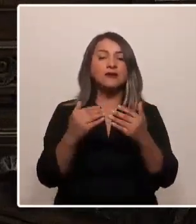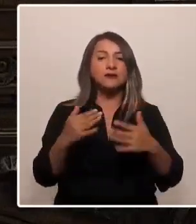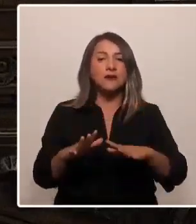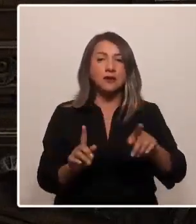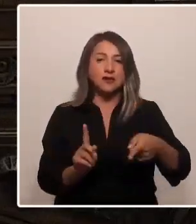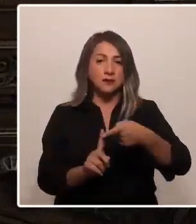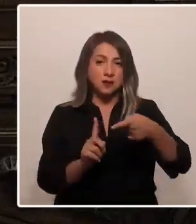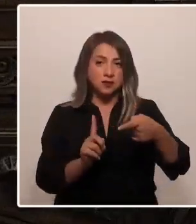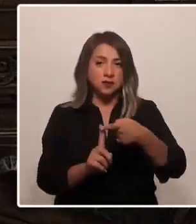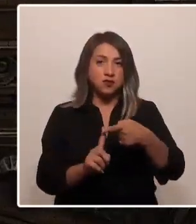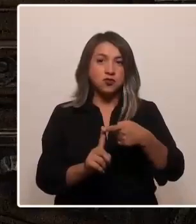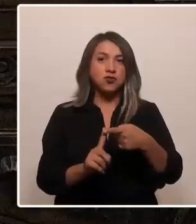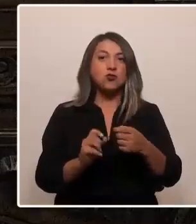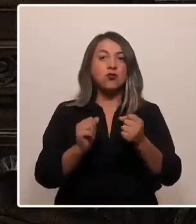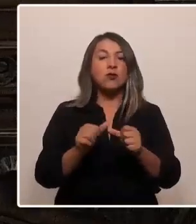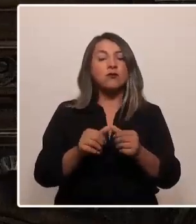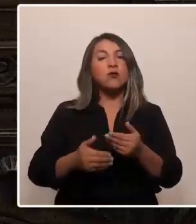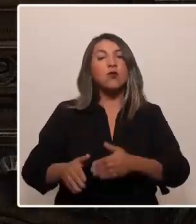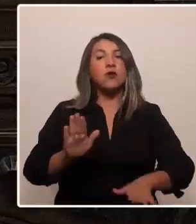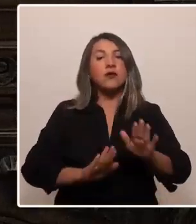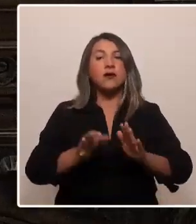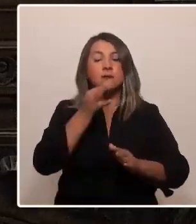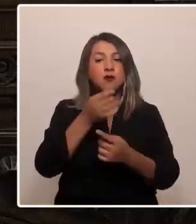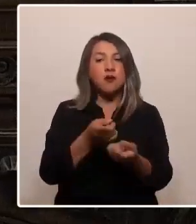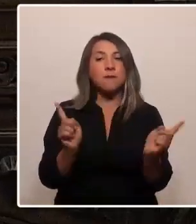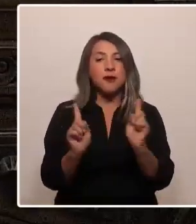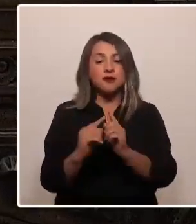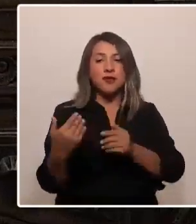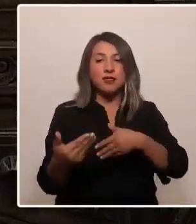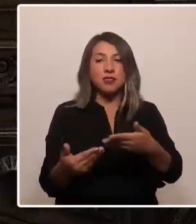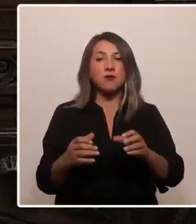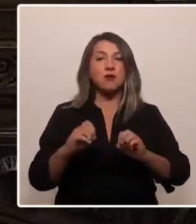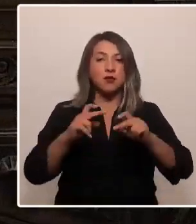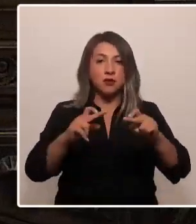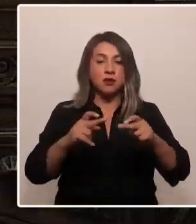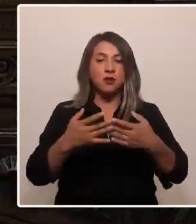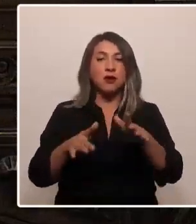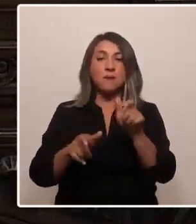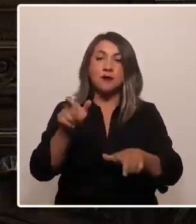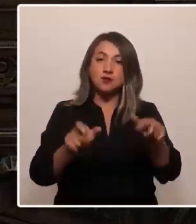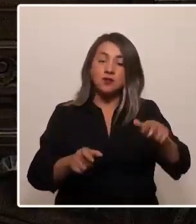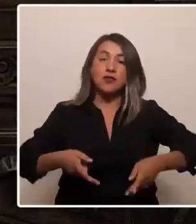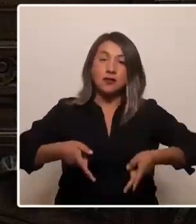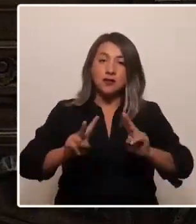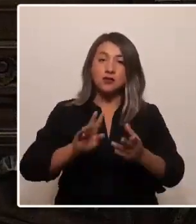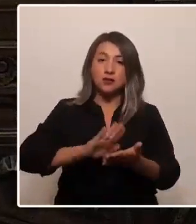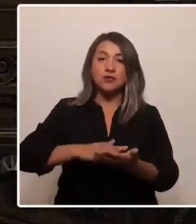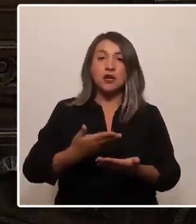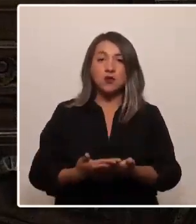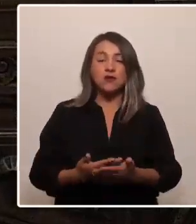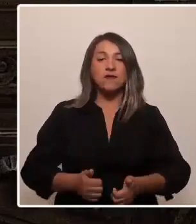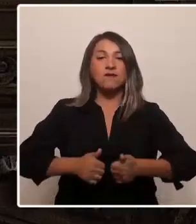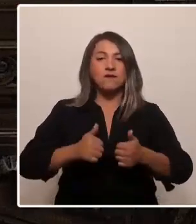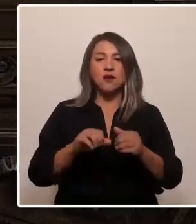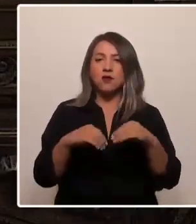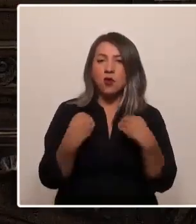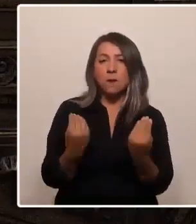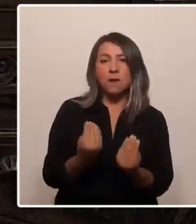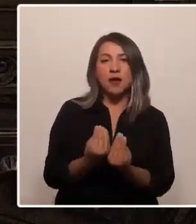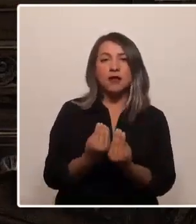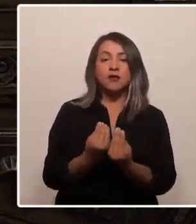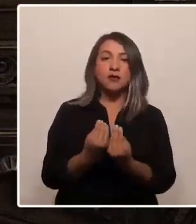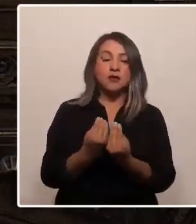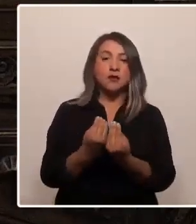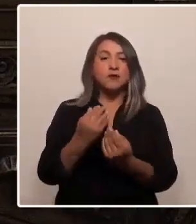participación, sostenibilidad y oportunidad. Toda persona tiene derecho a la salud y bienestar integral, incluyendo su dimensión física